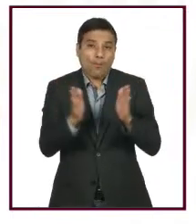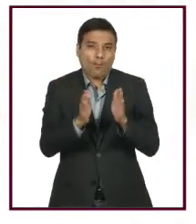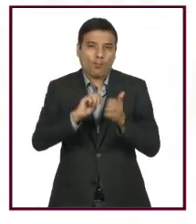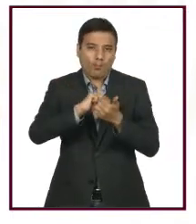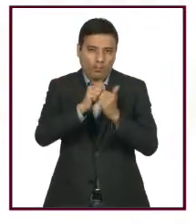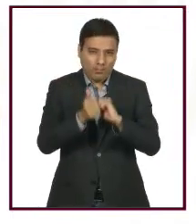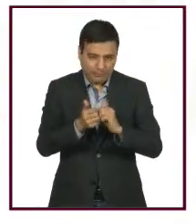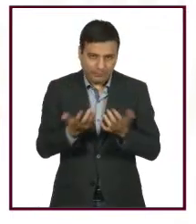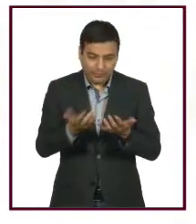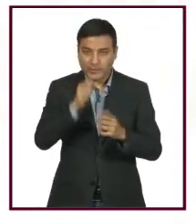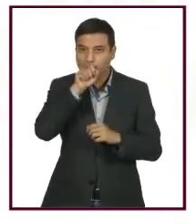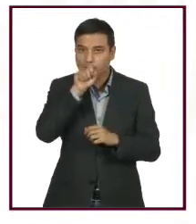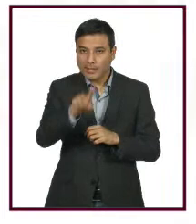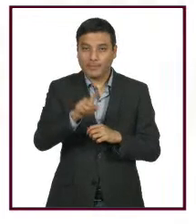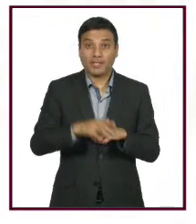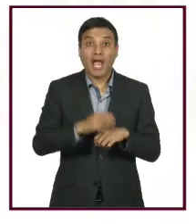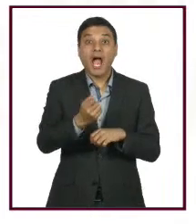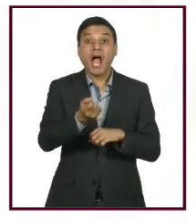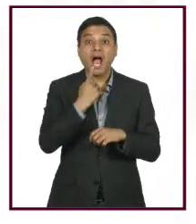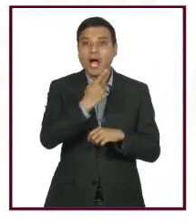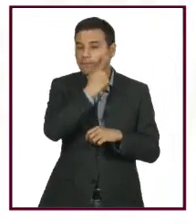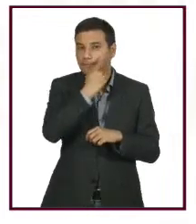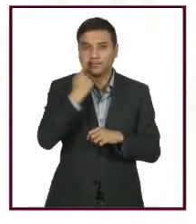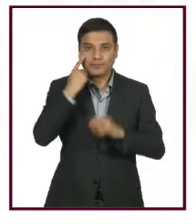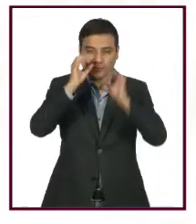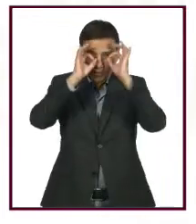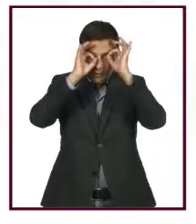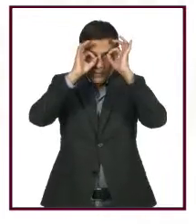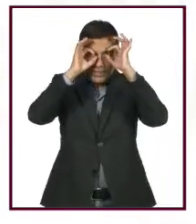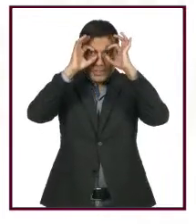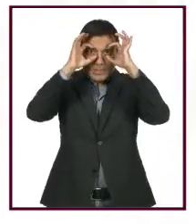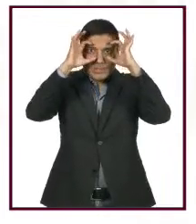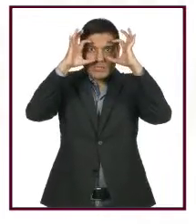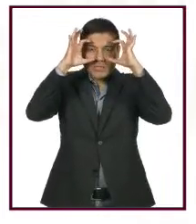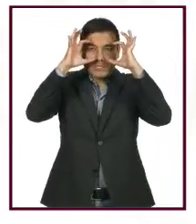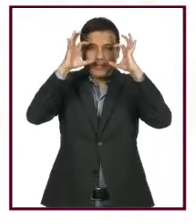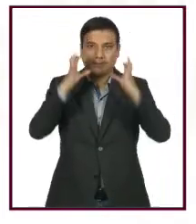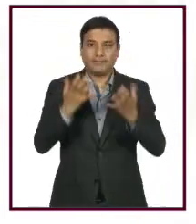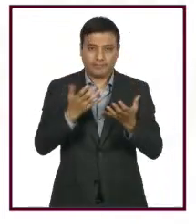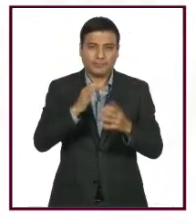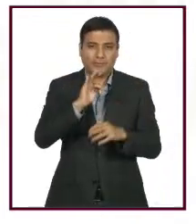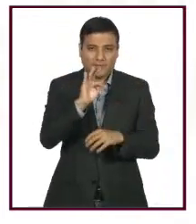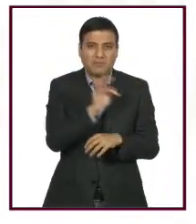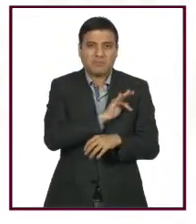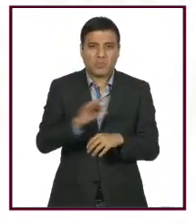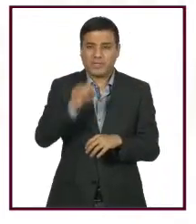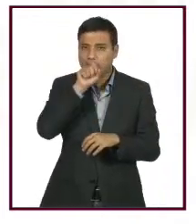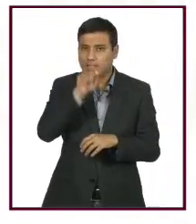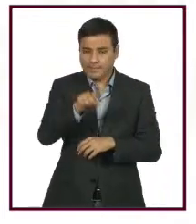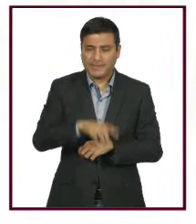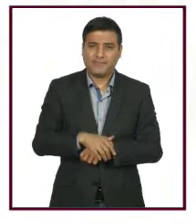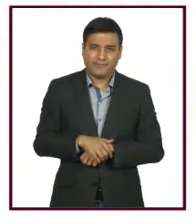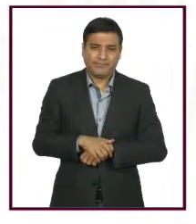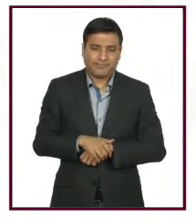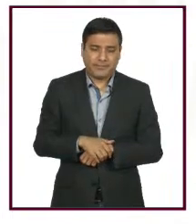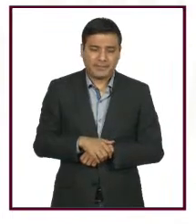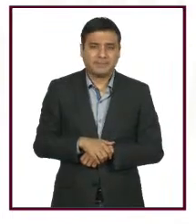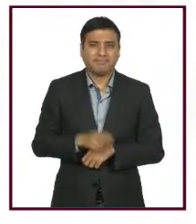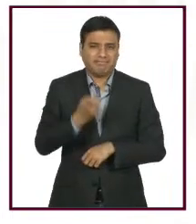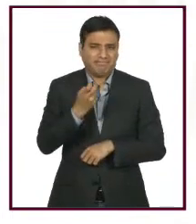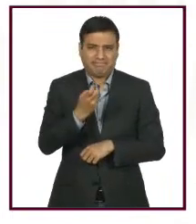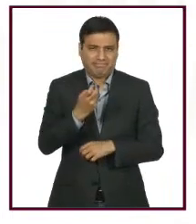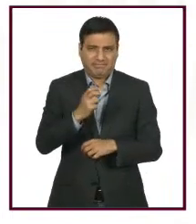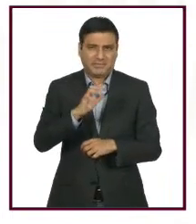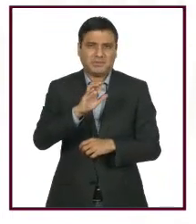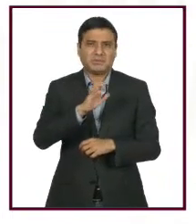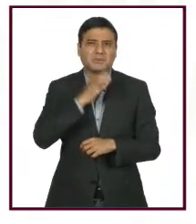La dilatación pupilar durante el efecto, también la pupila verla muy grande, también es un síntoma que podemos darnos cuenta